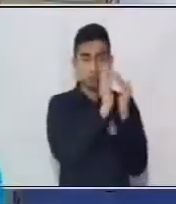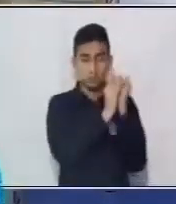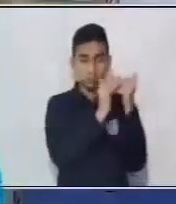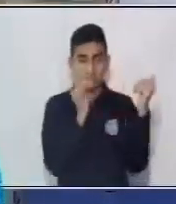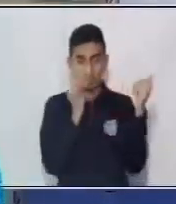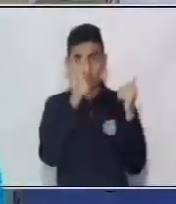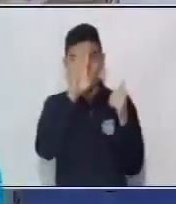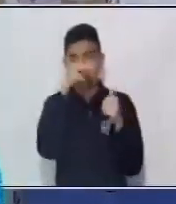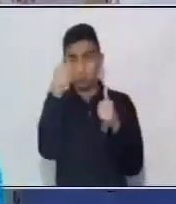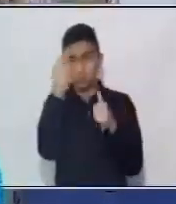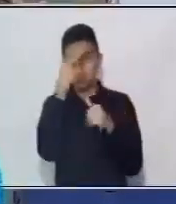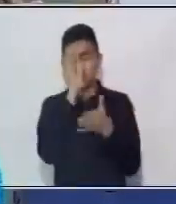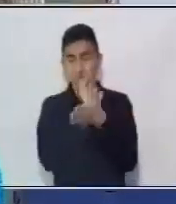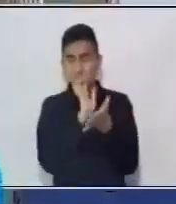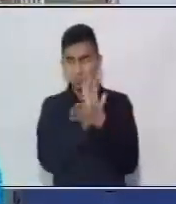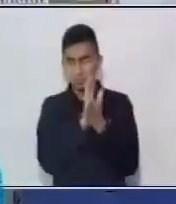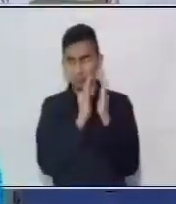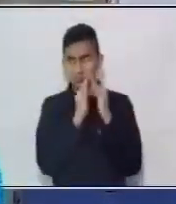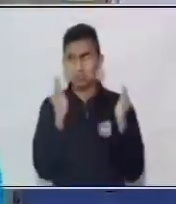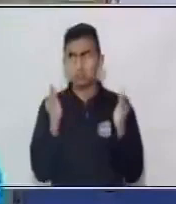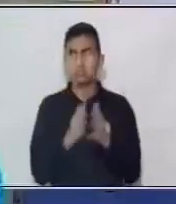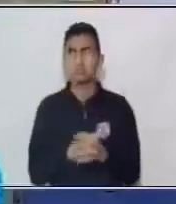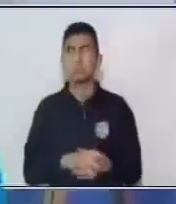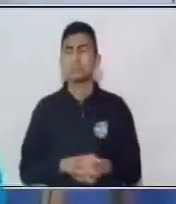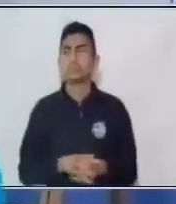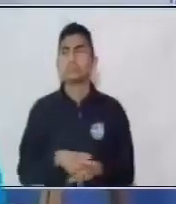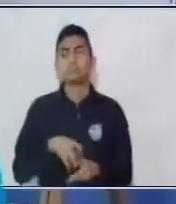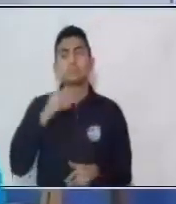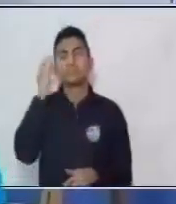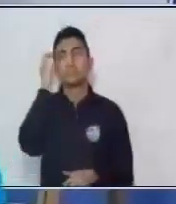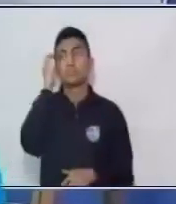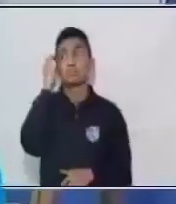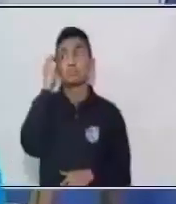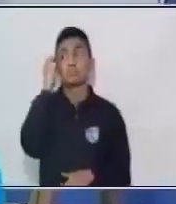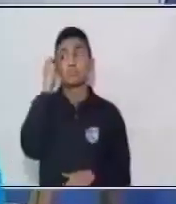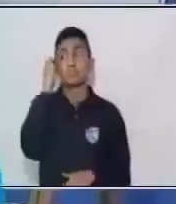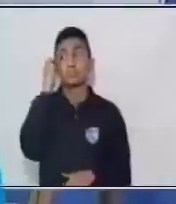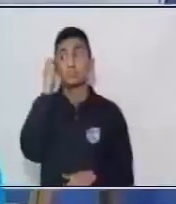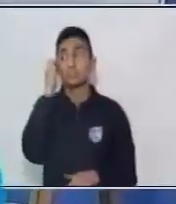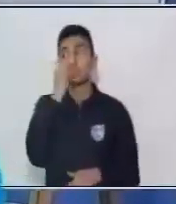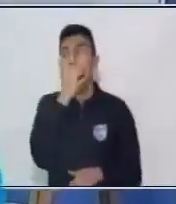el pizarrón de fórmica. Y vamos a ver.